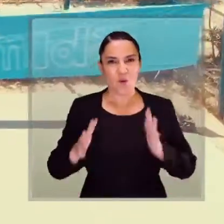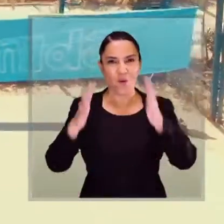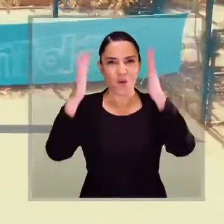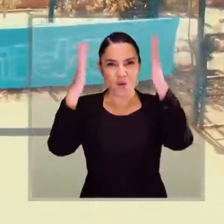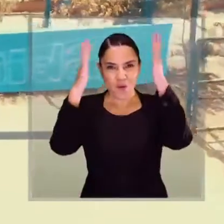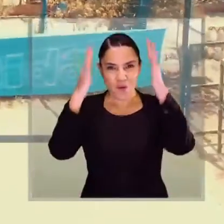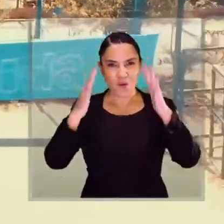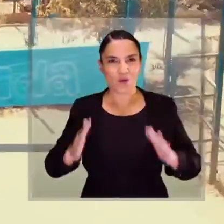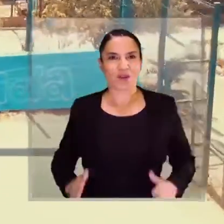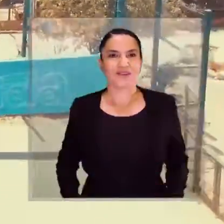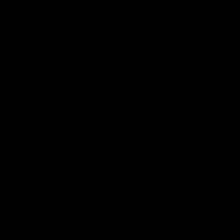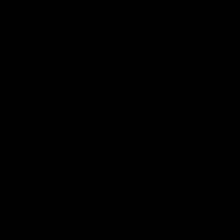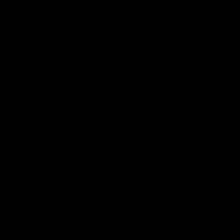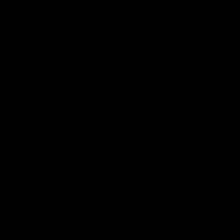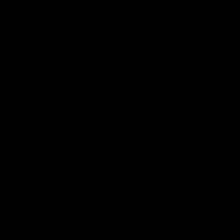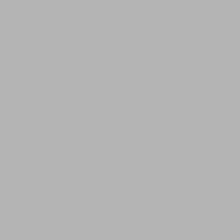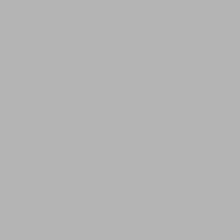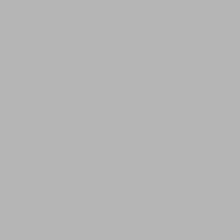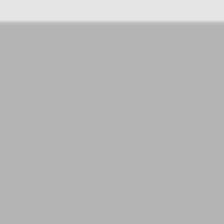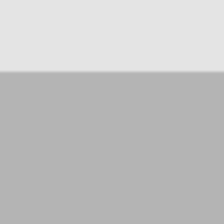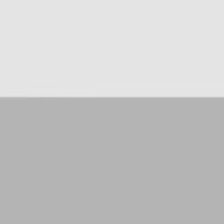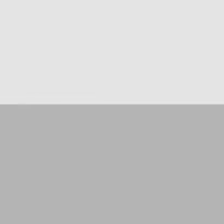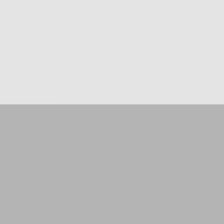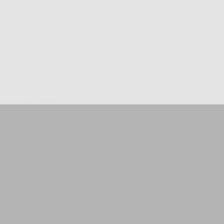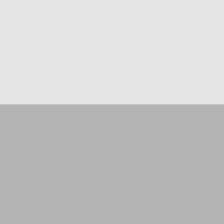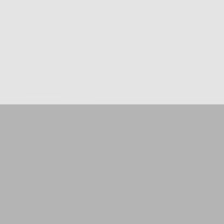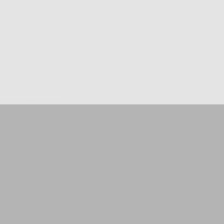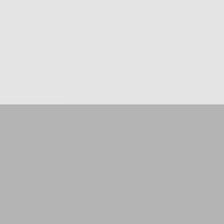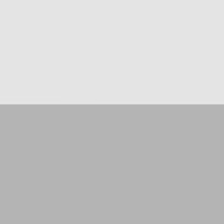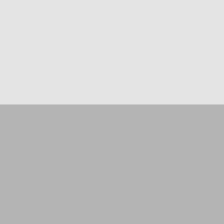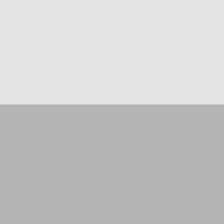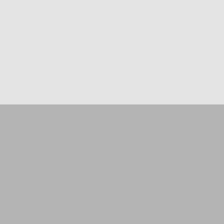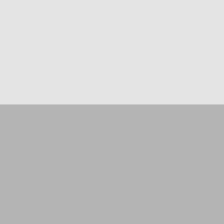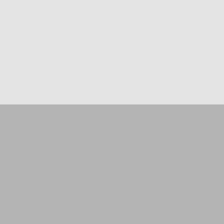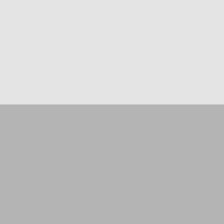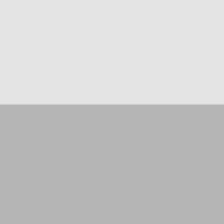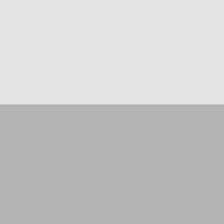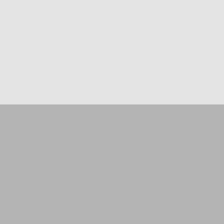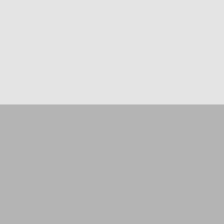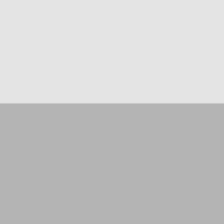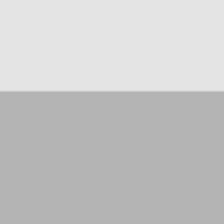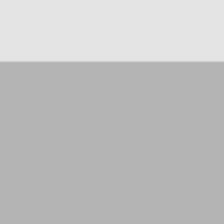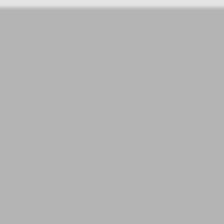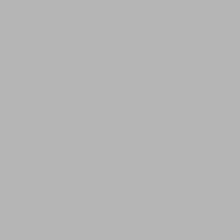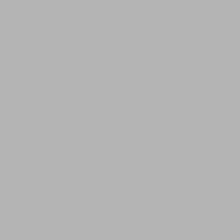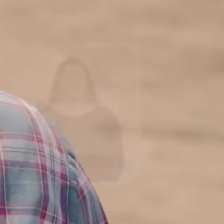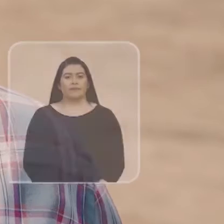Constituyente!